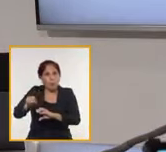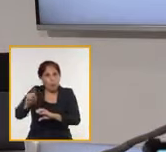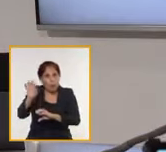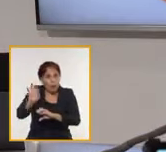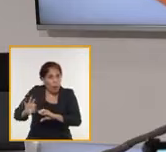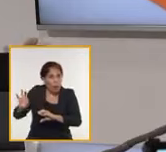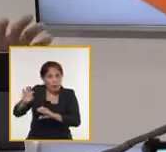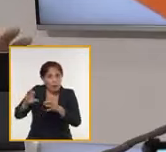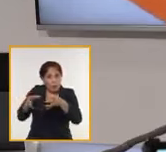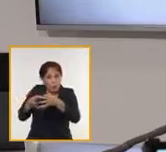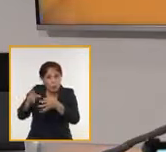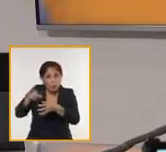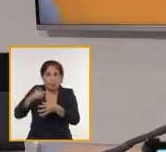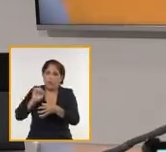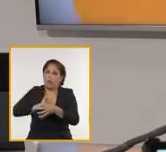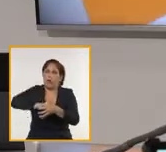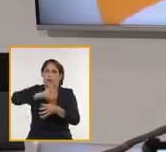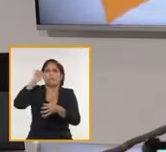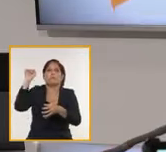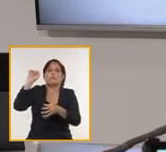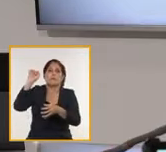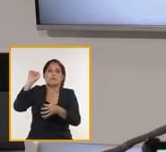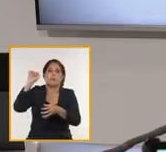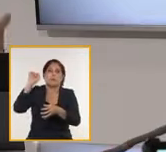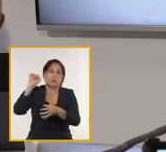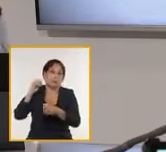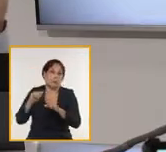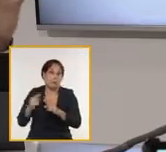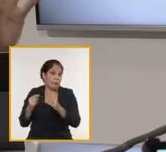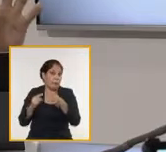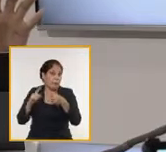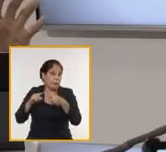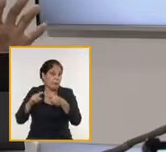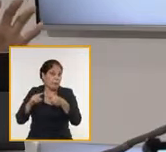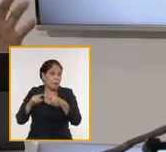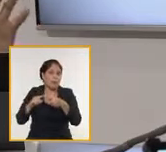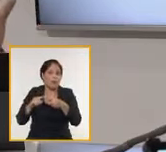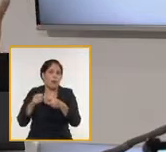éxito rotundo y desde muchos puntos de vista. Primero es un